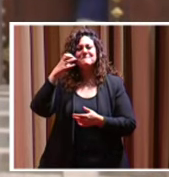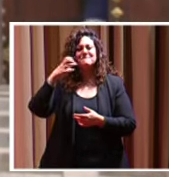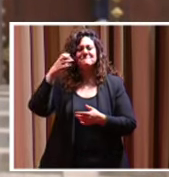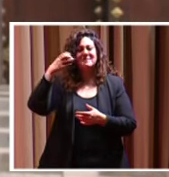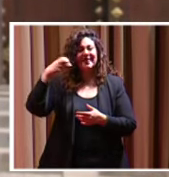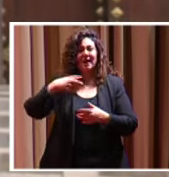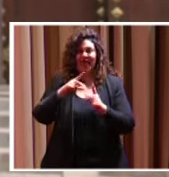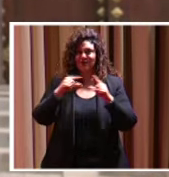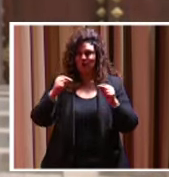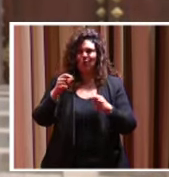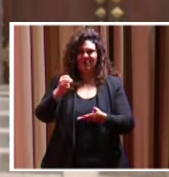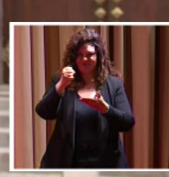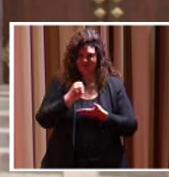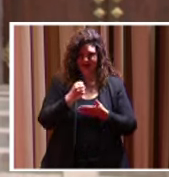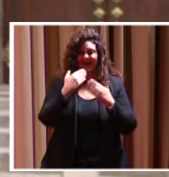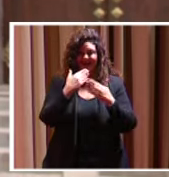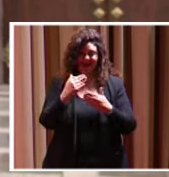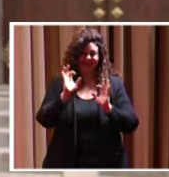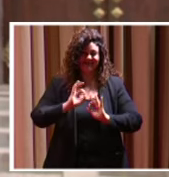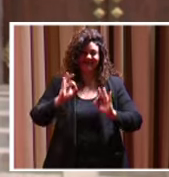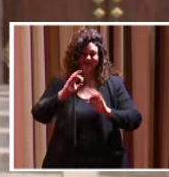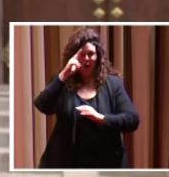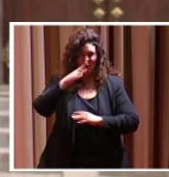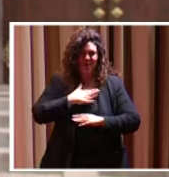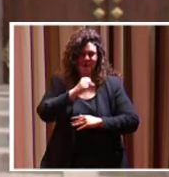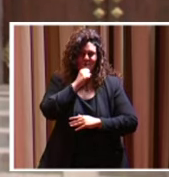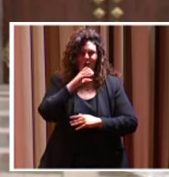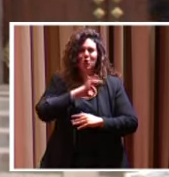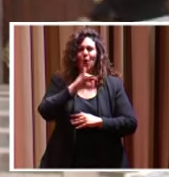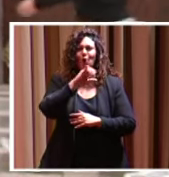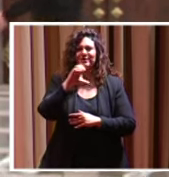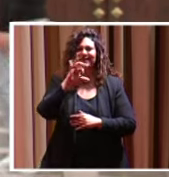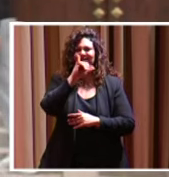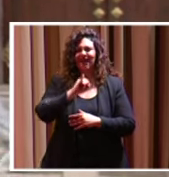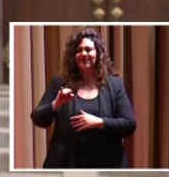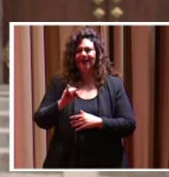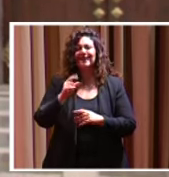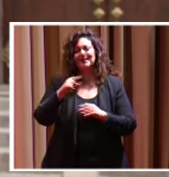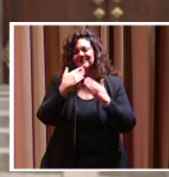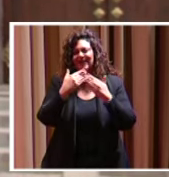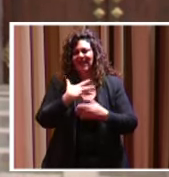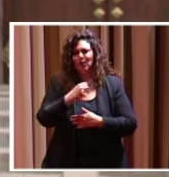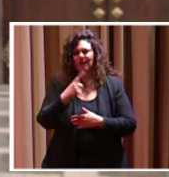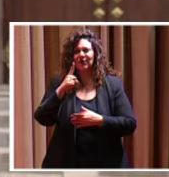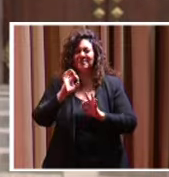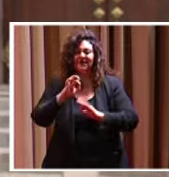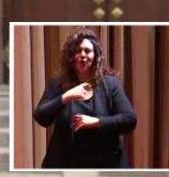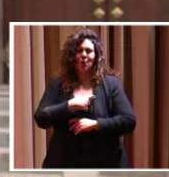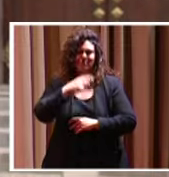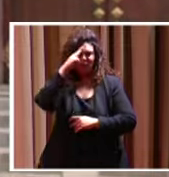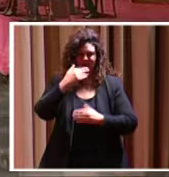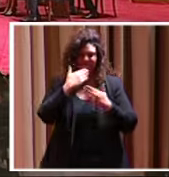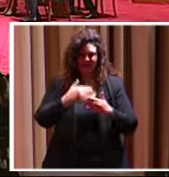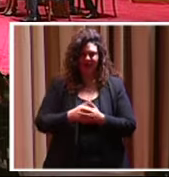más, queremos agradecer este distinguido honor que le dan a mi abuelo, don José Sánchez Fava, al Ayuntamiento y a la Comisión de Honores. Gracias.